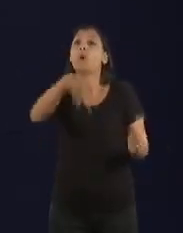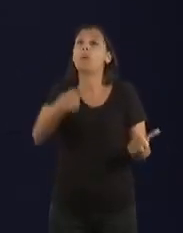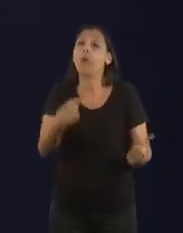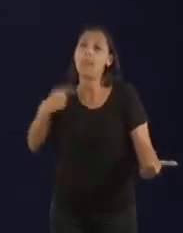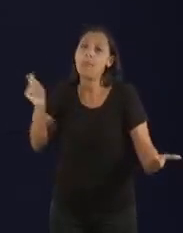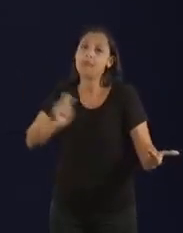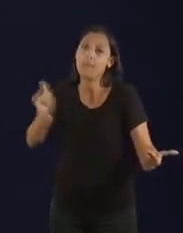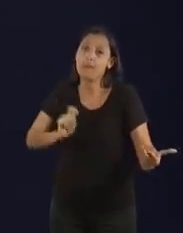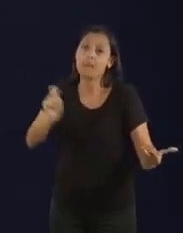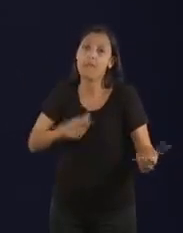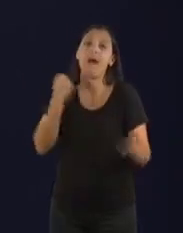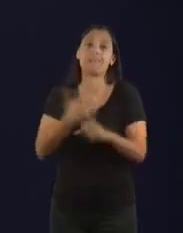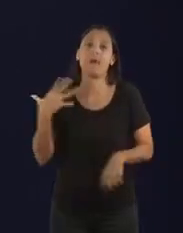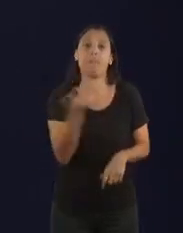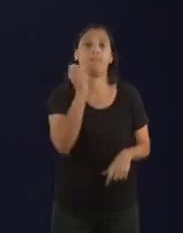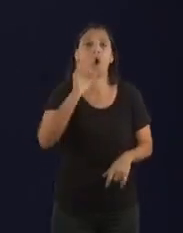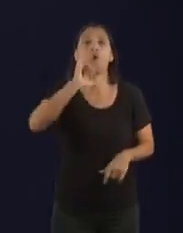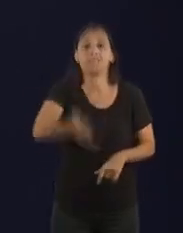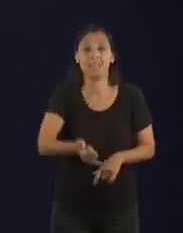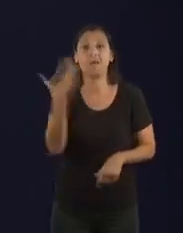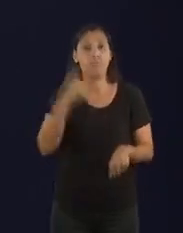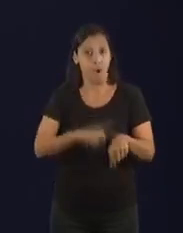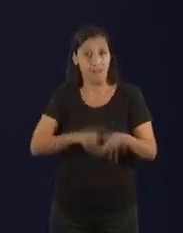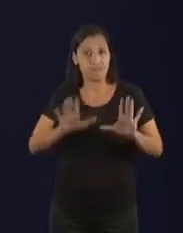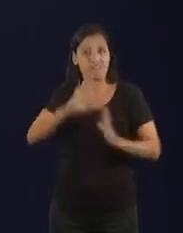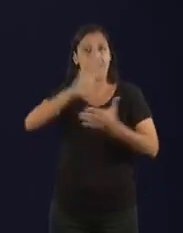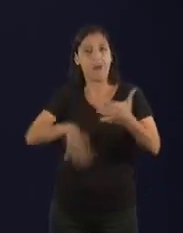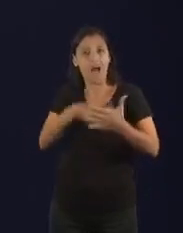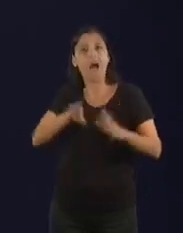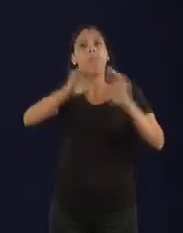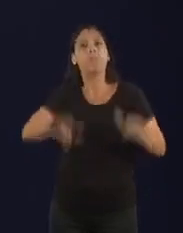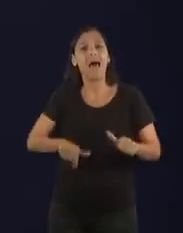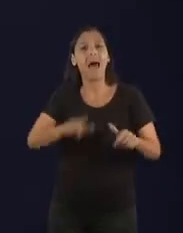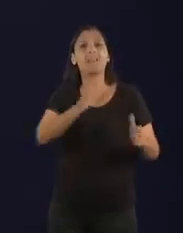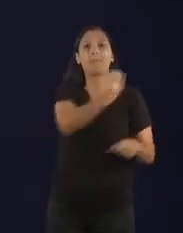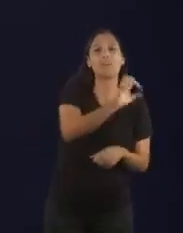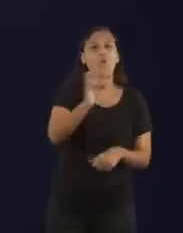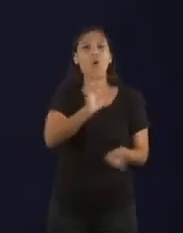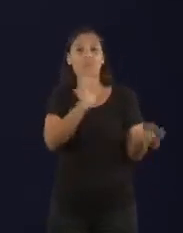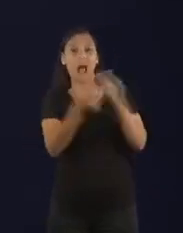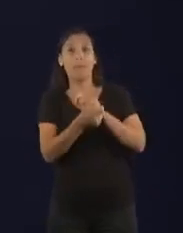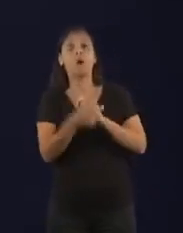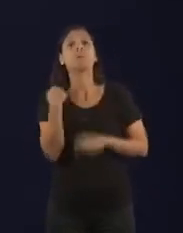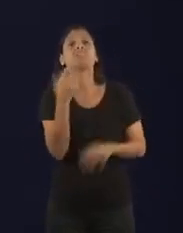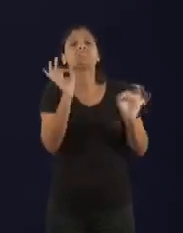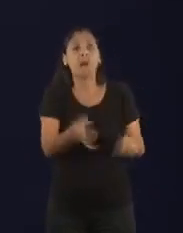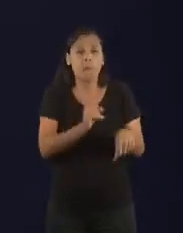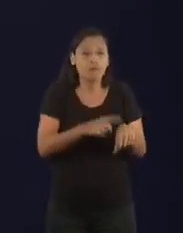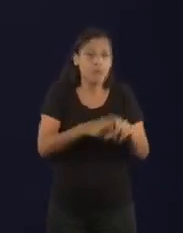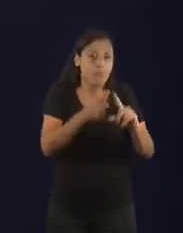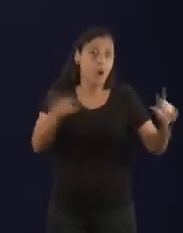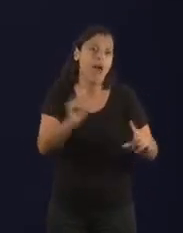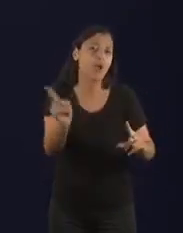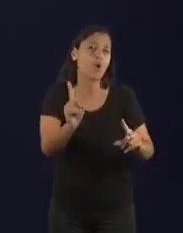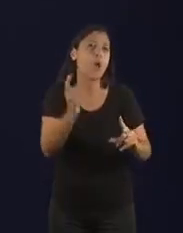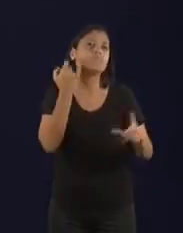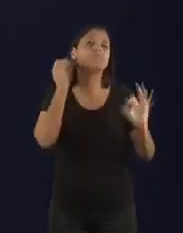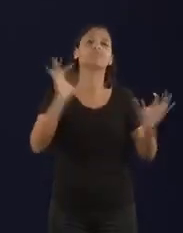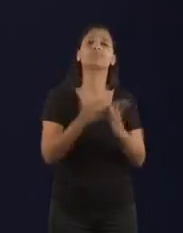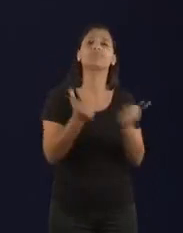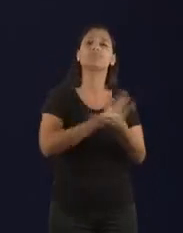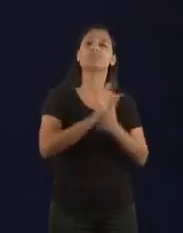desde que se implementa el plan de convertibilidad Así que eh sabemos que es un camino que lleva tiempo pero estamos haciendo